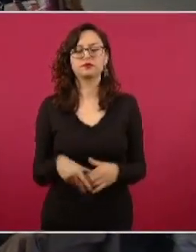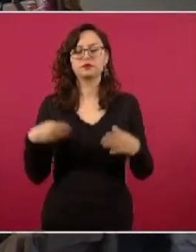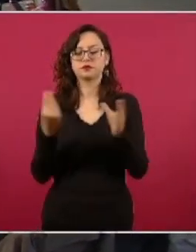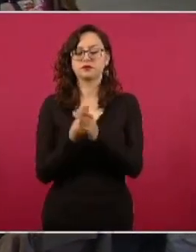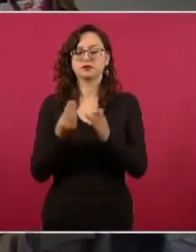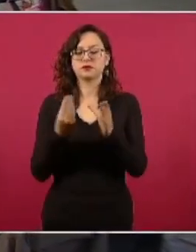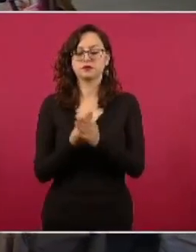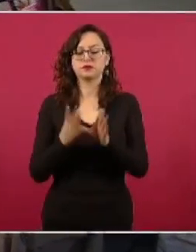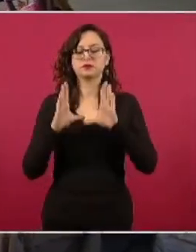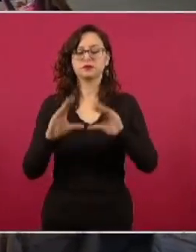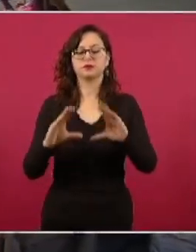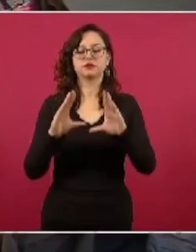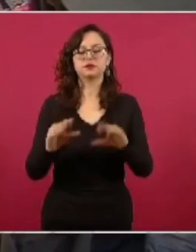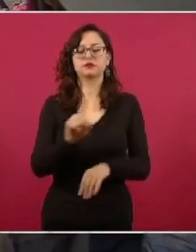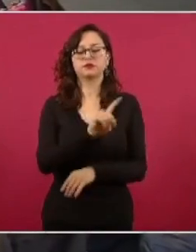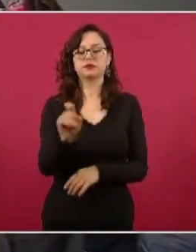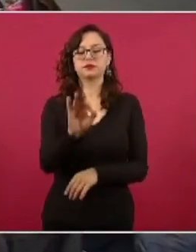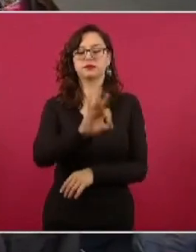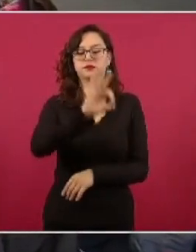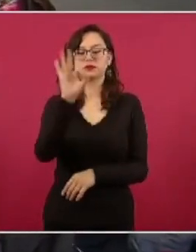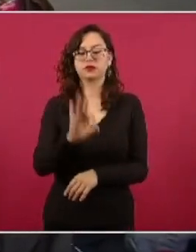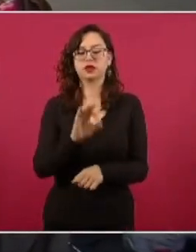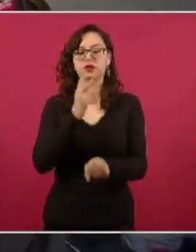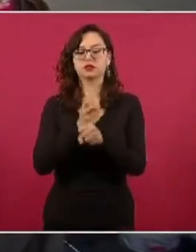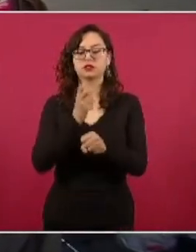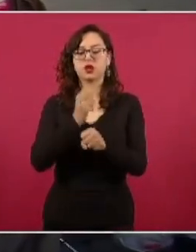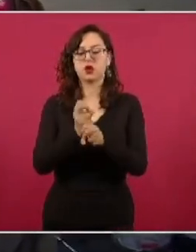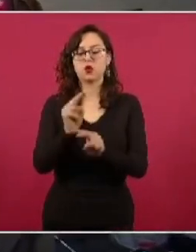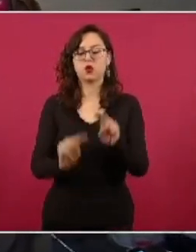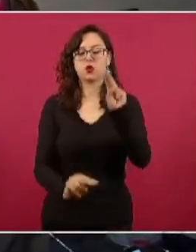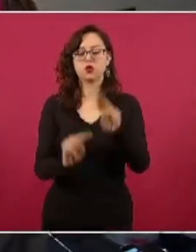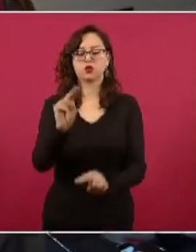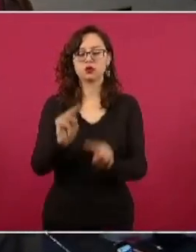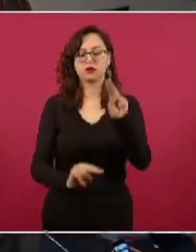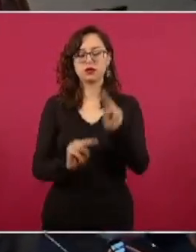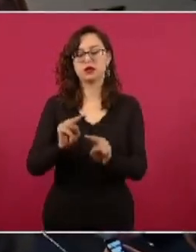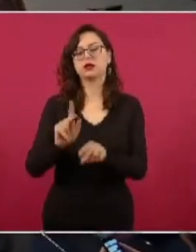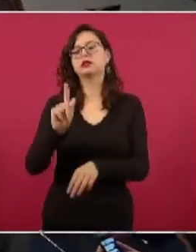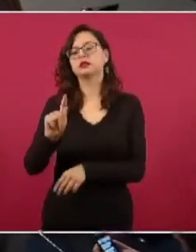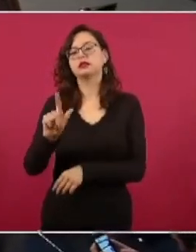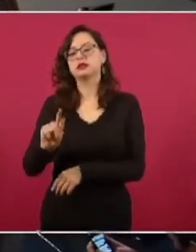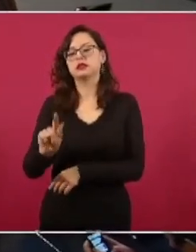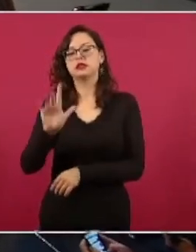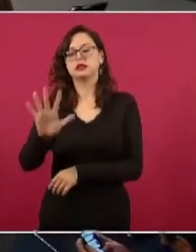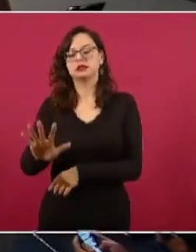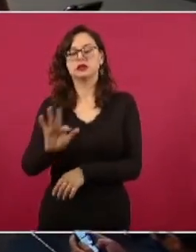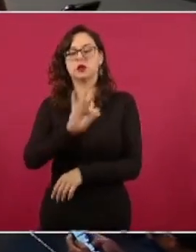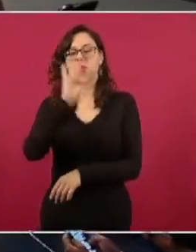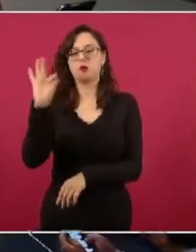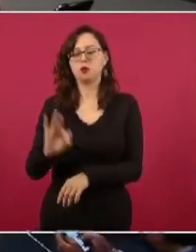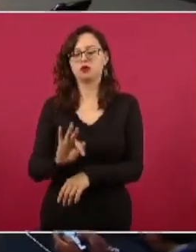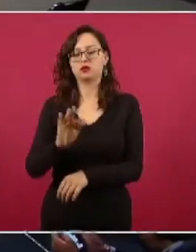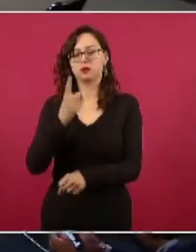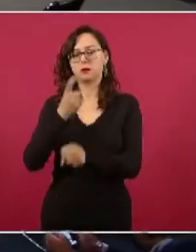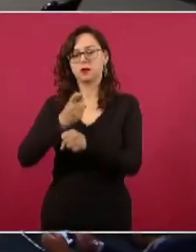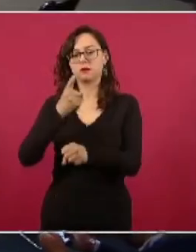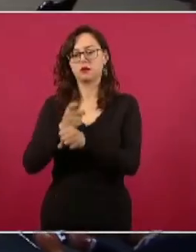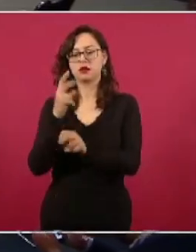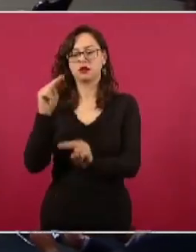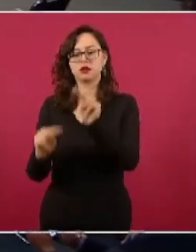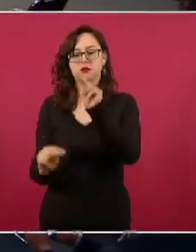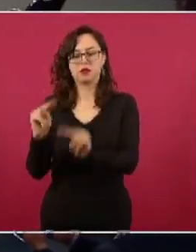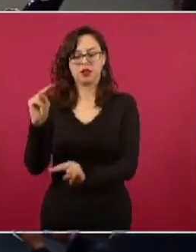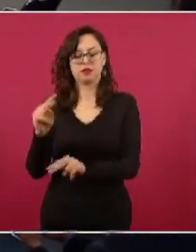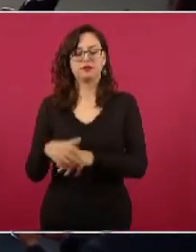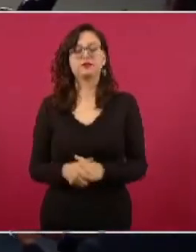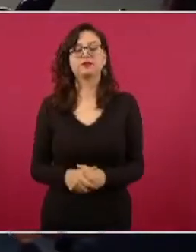100% en segundo nivel de atención y 75% en el primer nivel. El